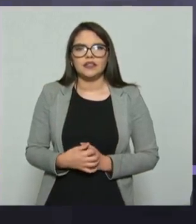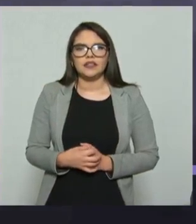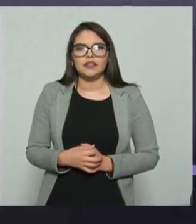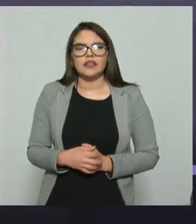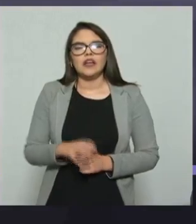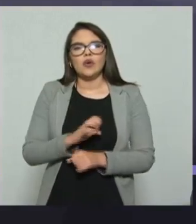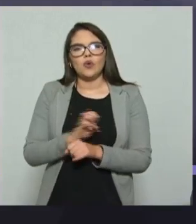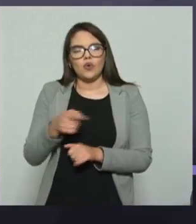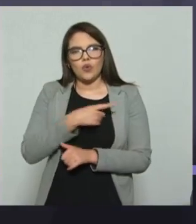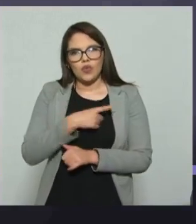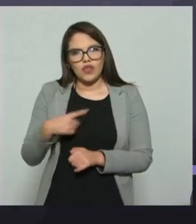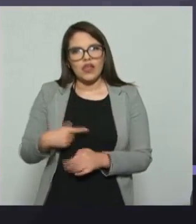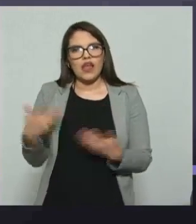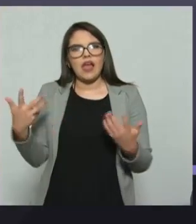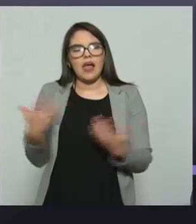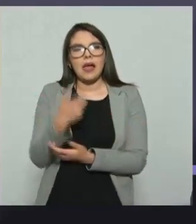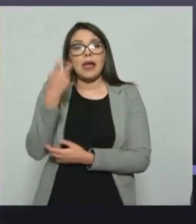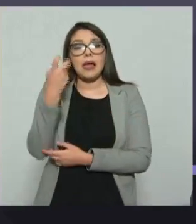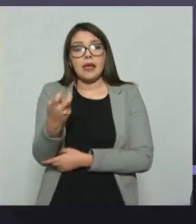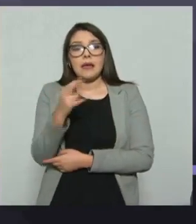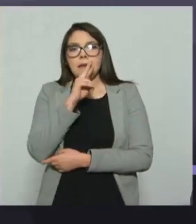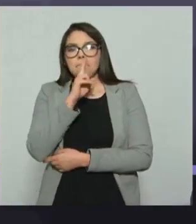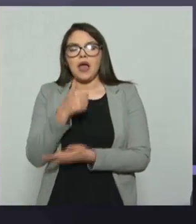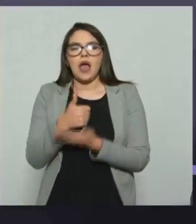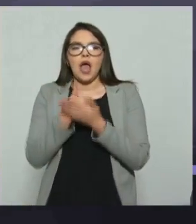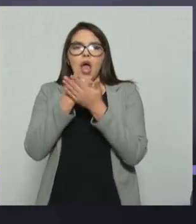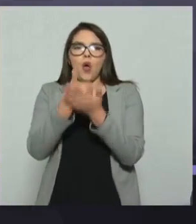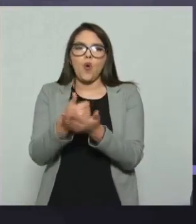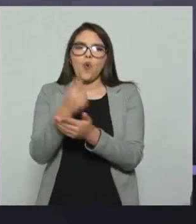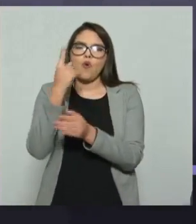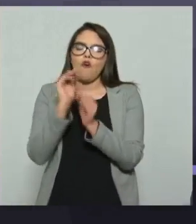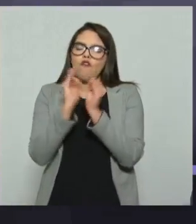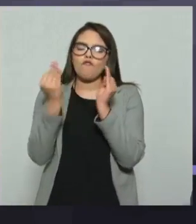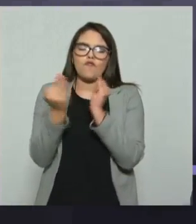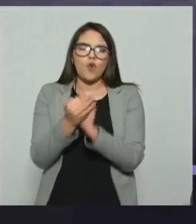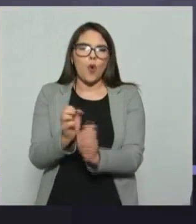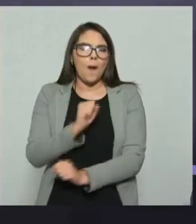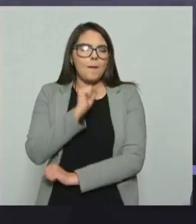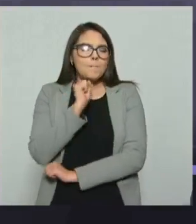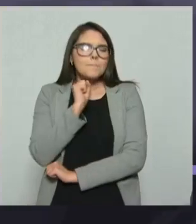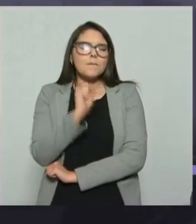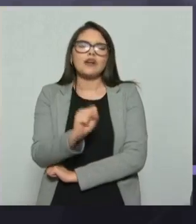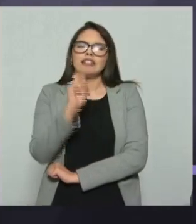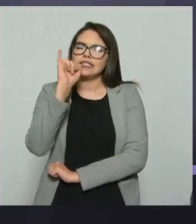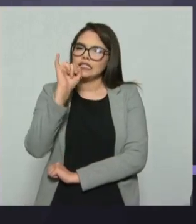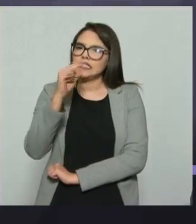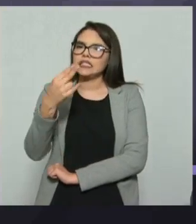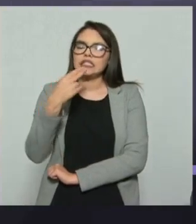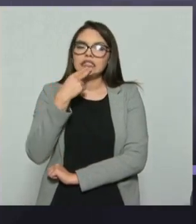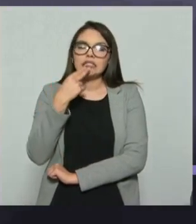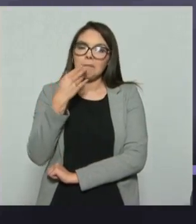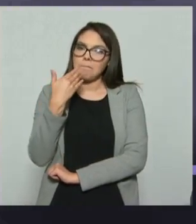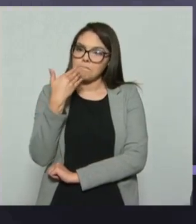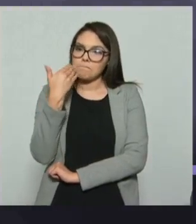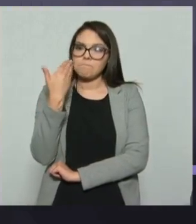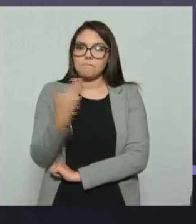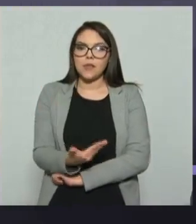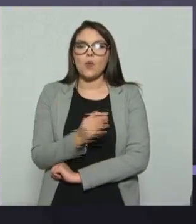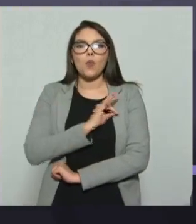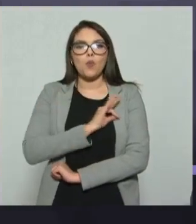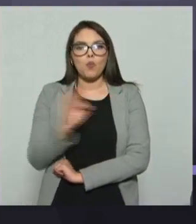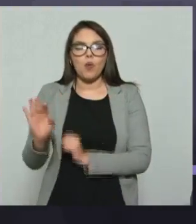hagámoslo y con eso es una de tantas medidas, pero una muy, muy eficaz y eficiente para